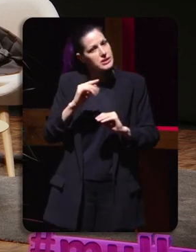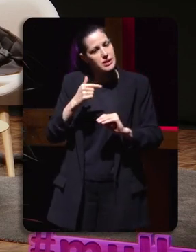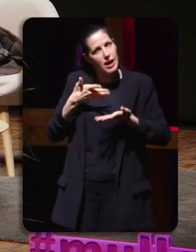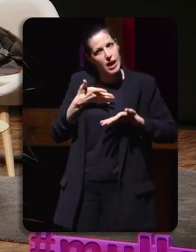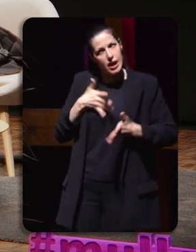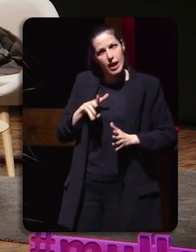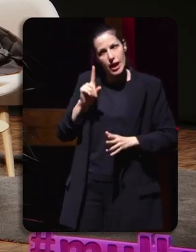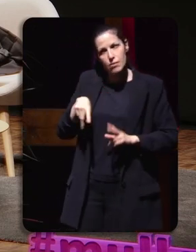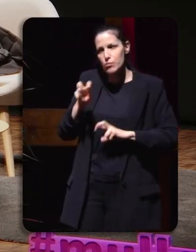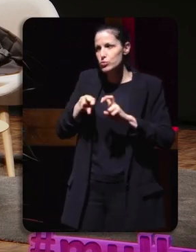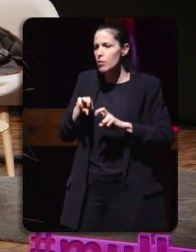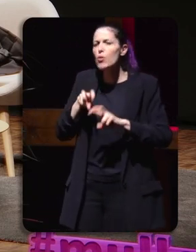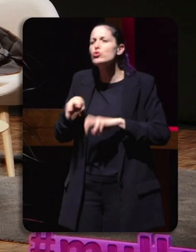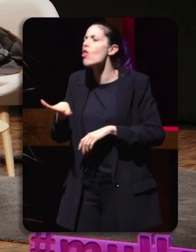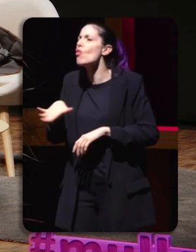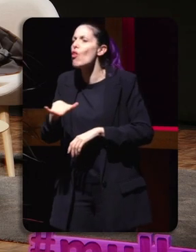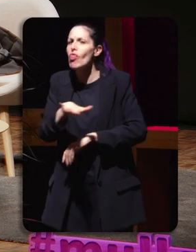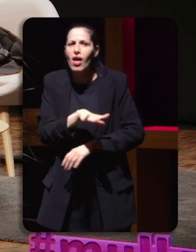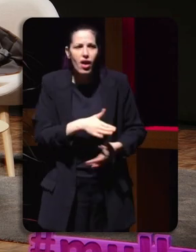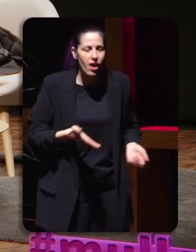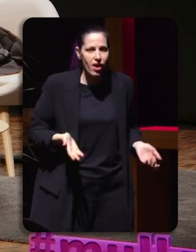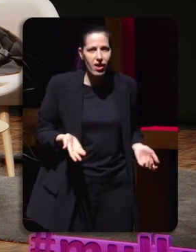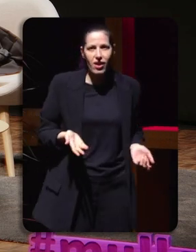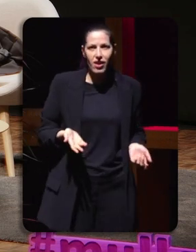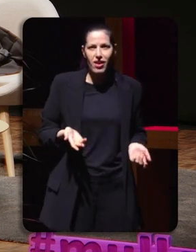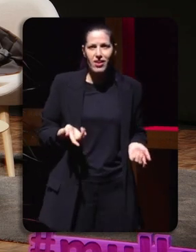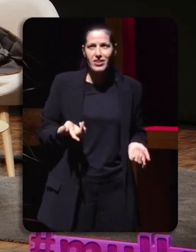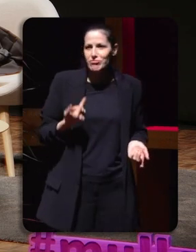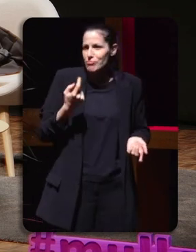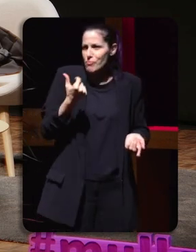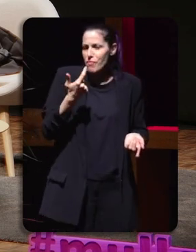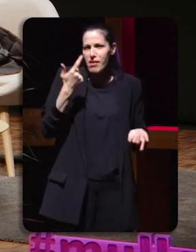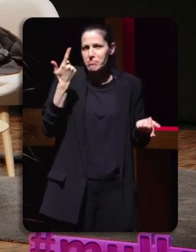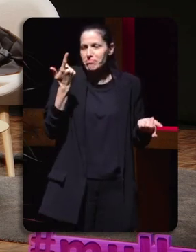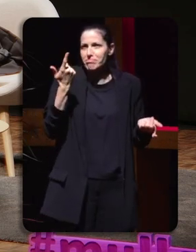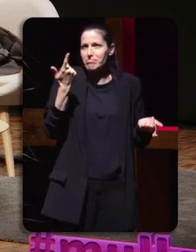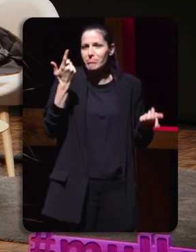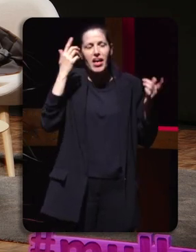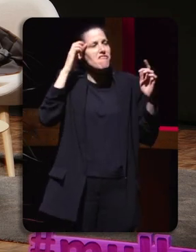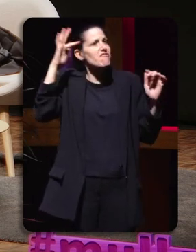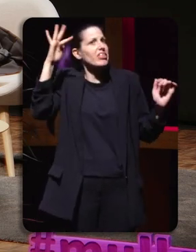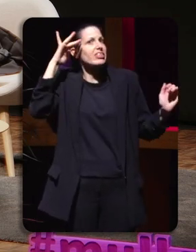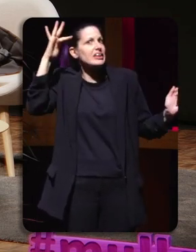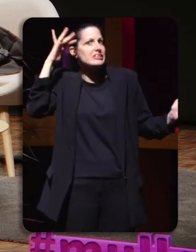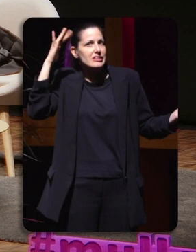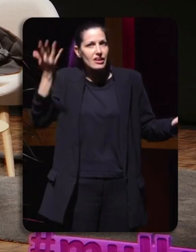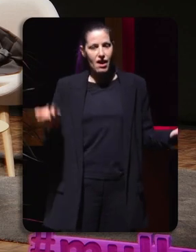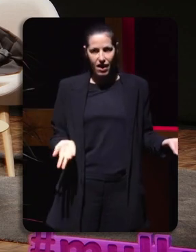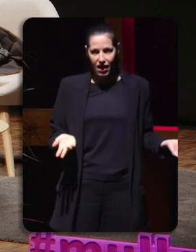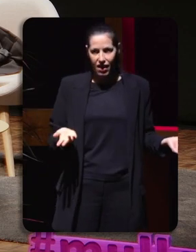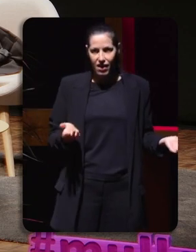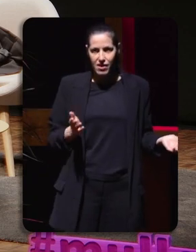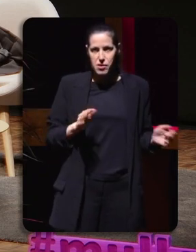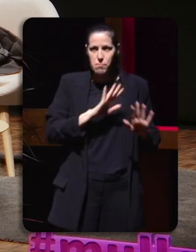yo decía pero buscando Pero dónde o sea qué fantasía es esta que hay puesta que es como todo una ciencia